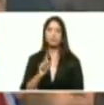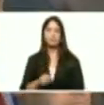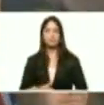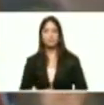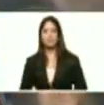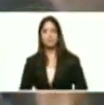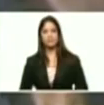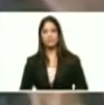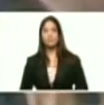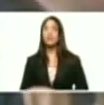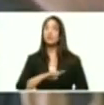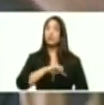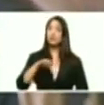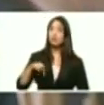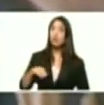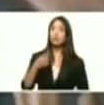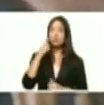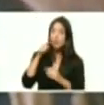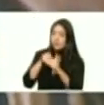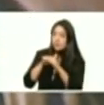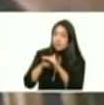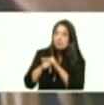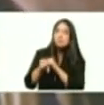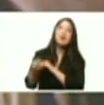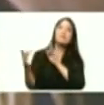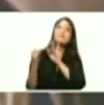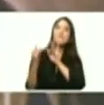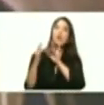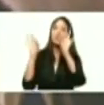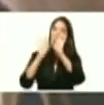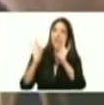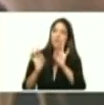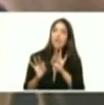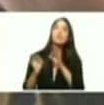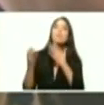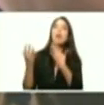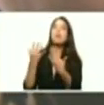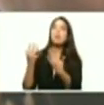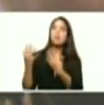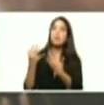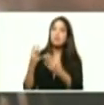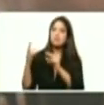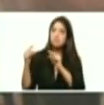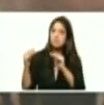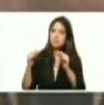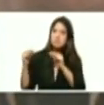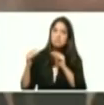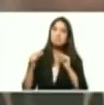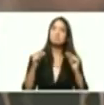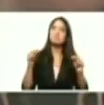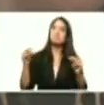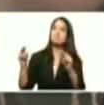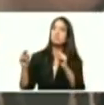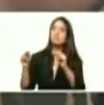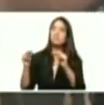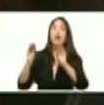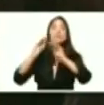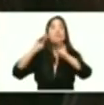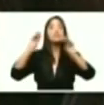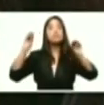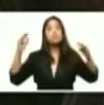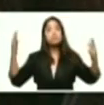Nos hemos adentrado con un método dialogante, convocante.